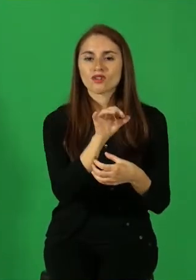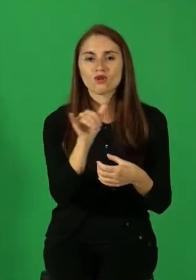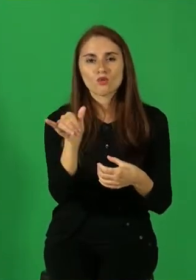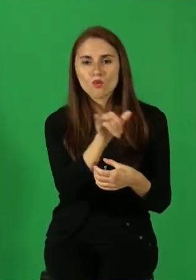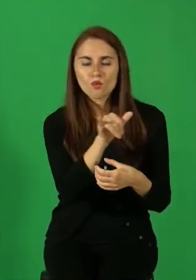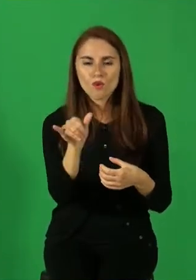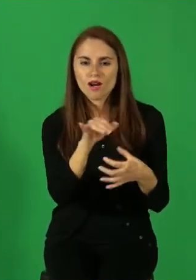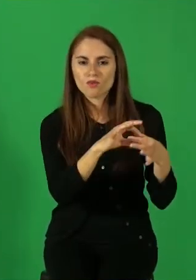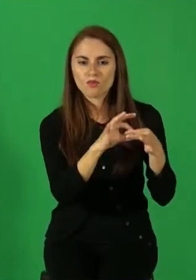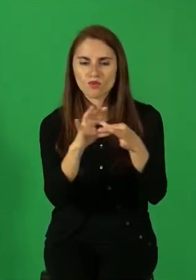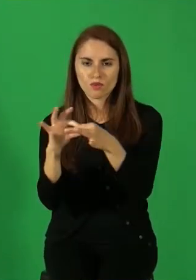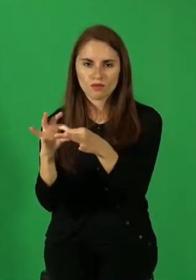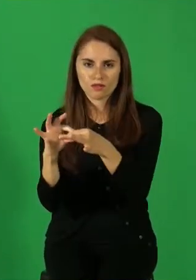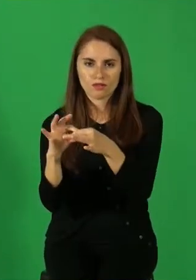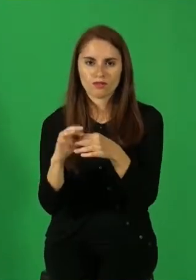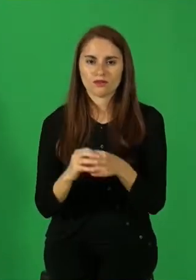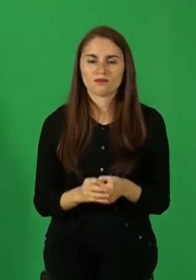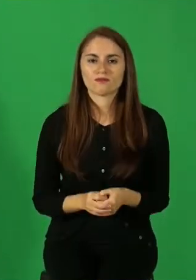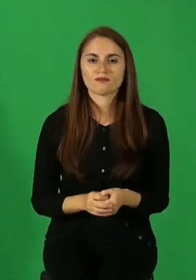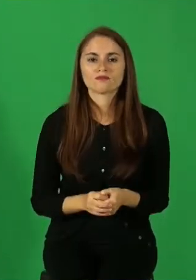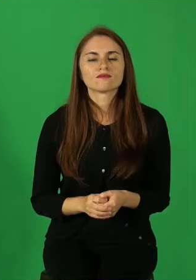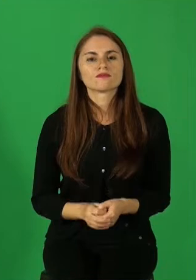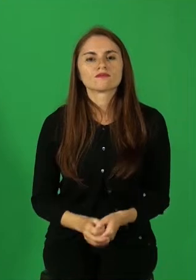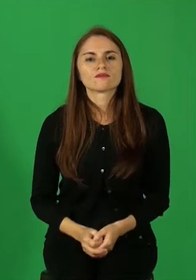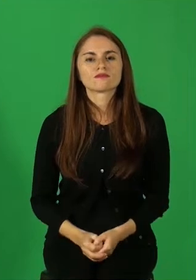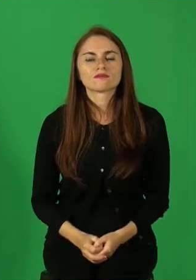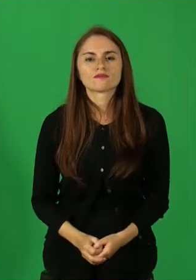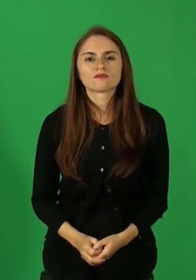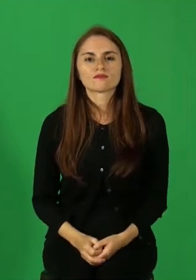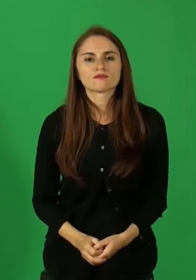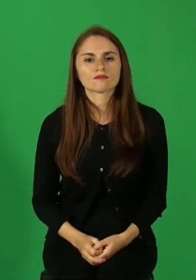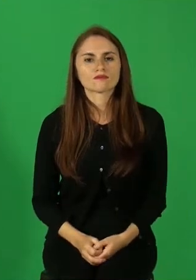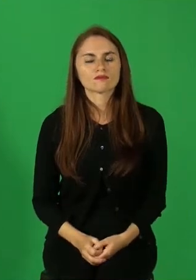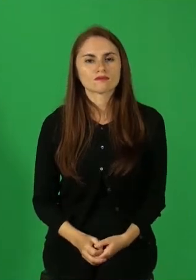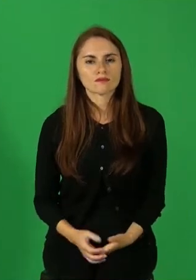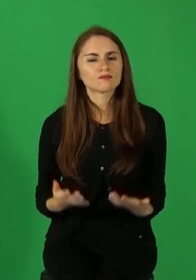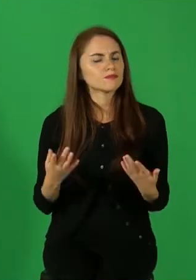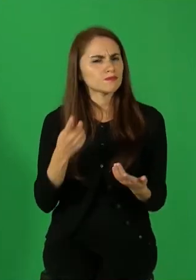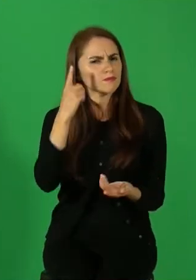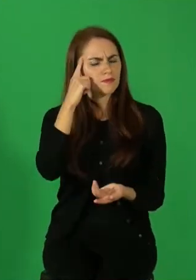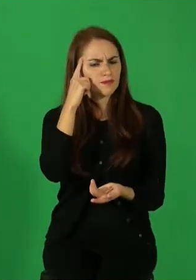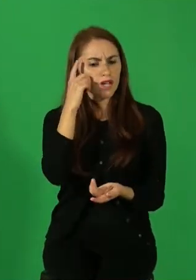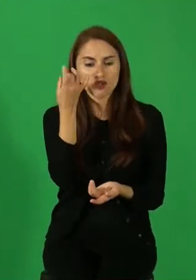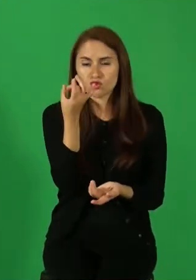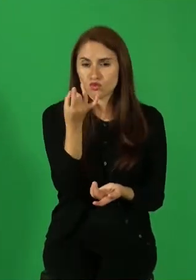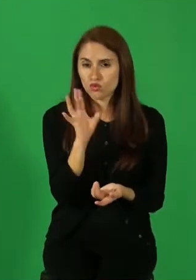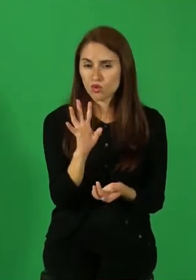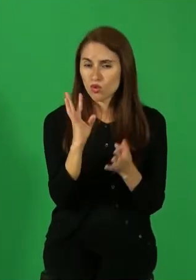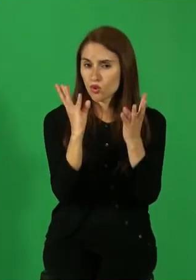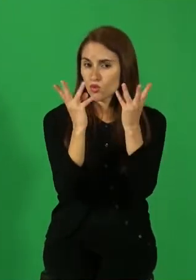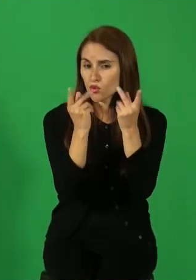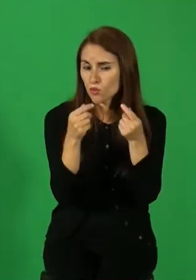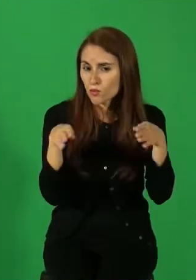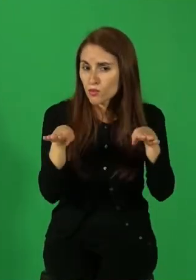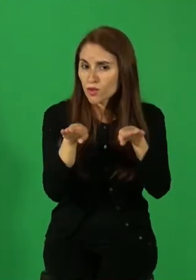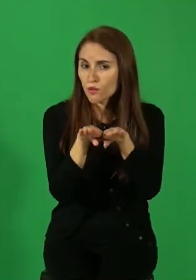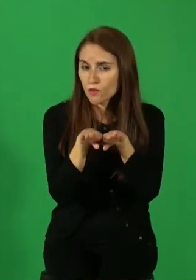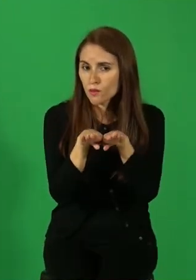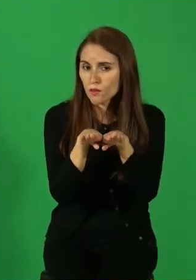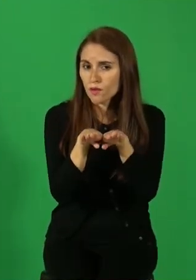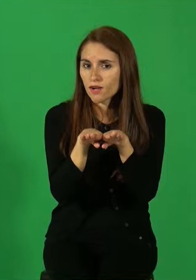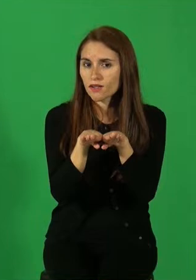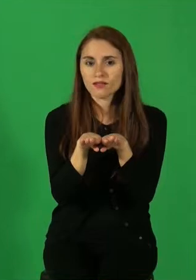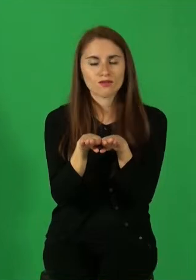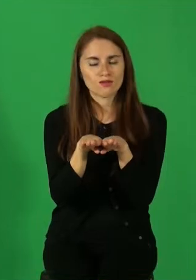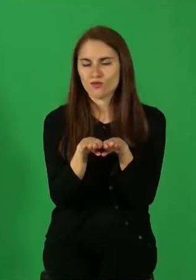una igualdad. Pero no solamente en el número. ¿Recuerdan lo que dijimos recién cuando hacíamos